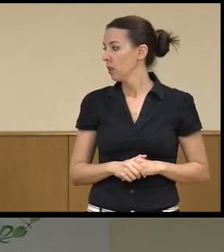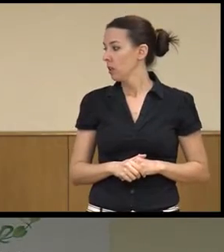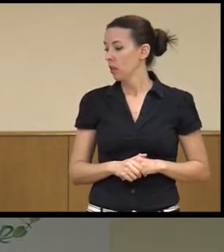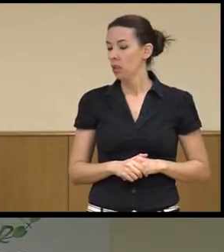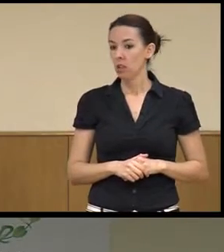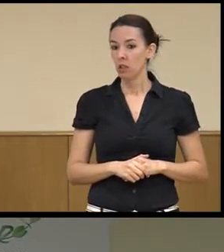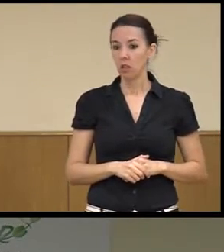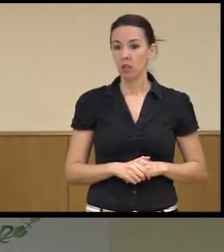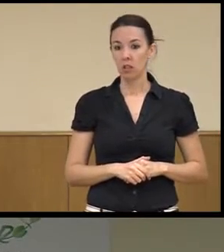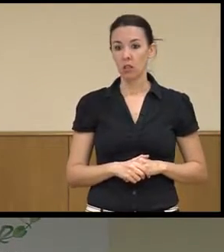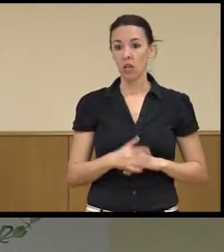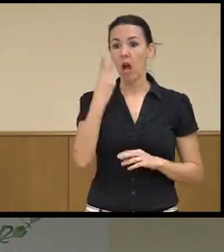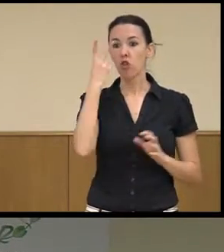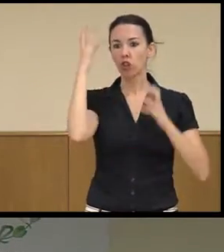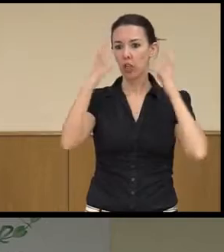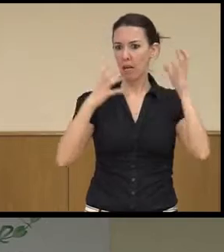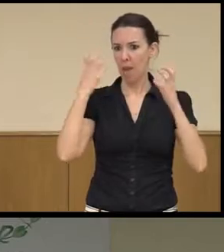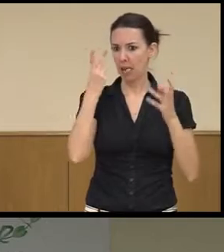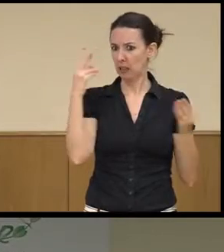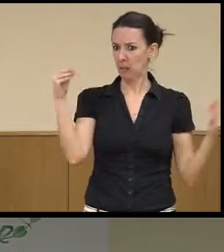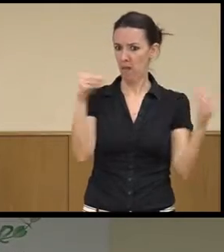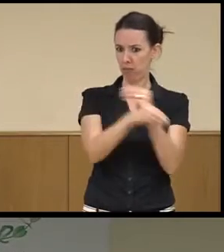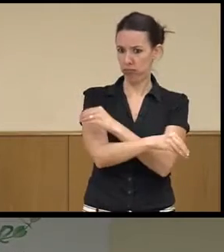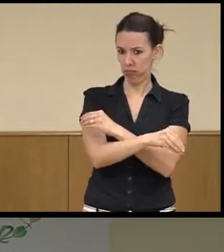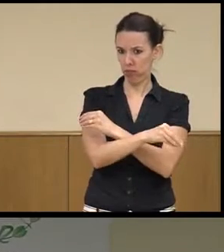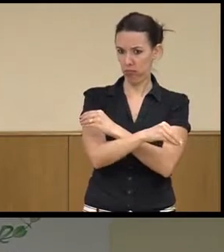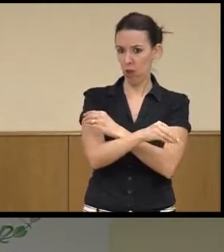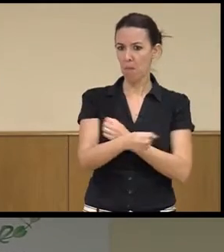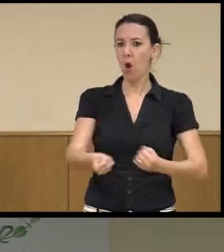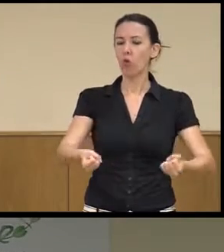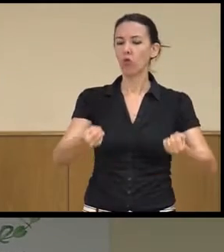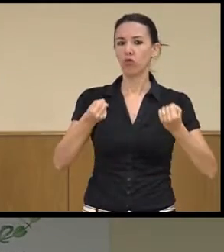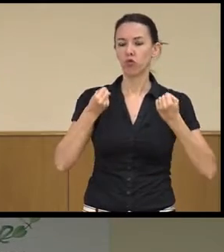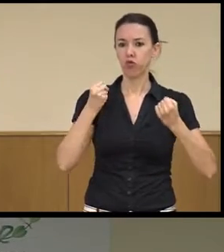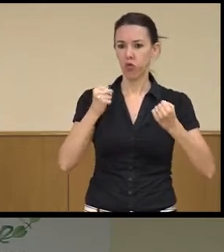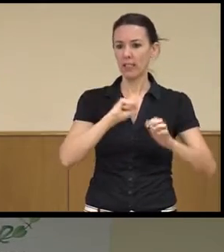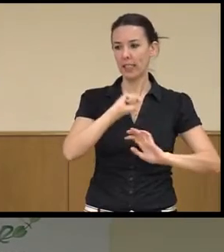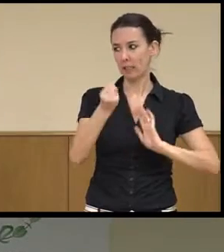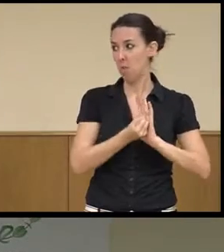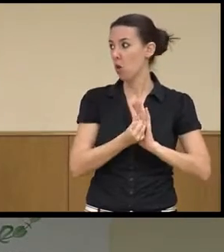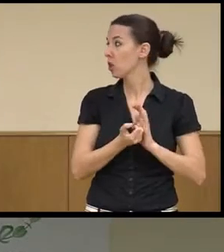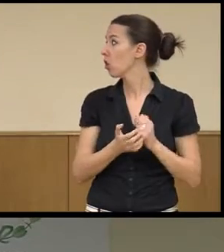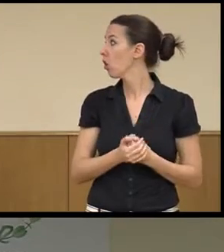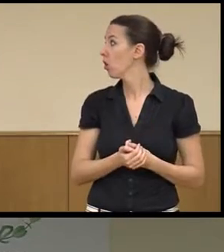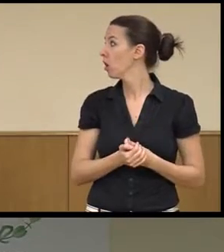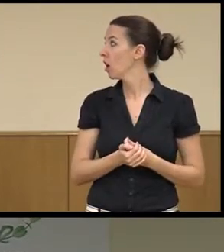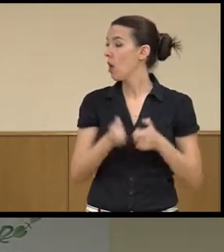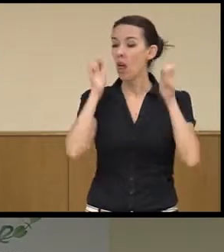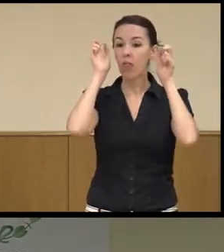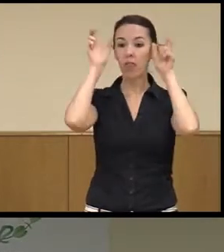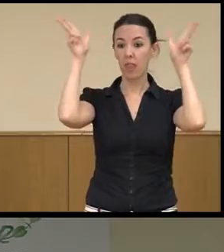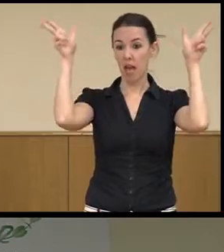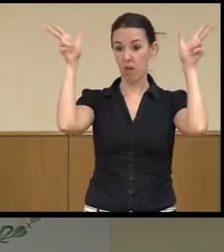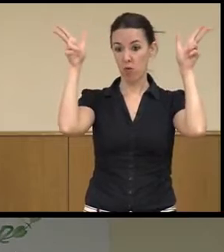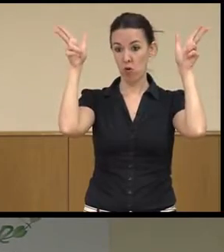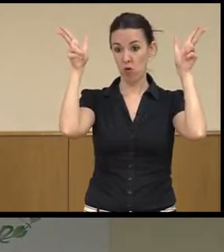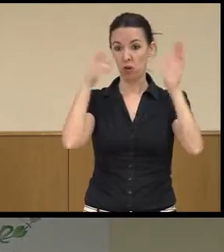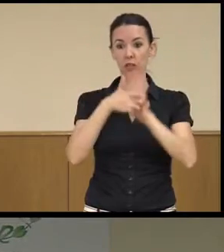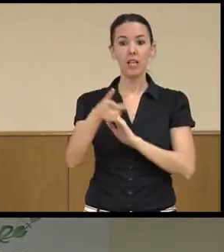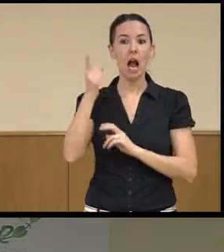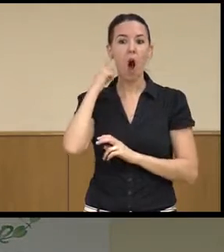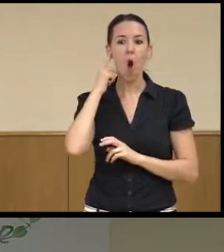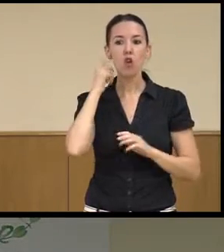animales aparentemente discordantes, pero con fuerte sentido simbólico. El ciervo, símbolo del oído